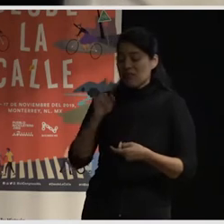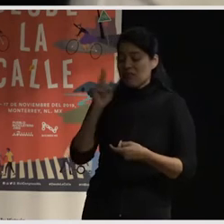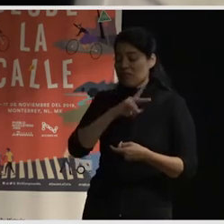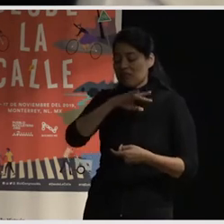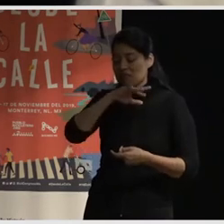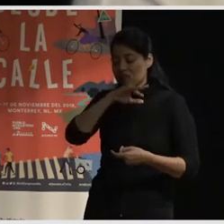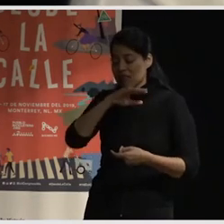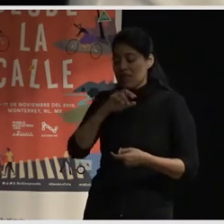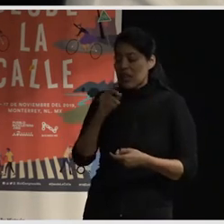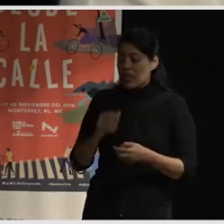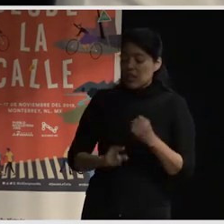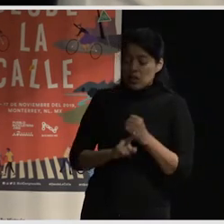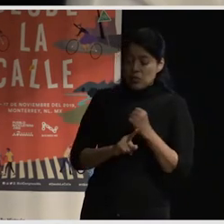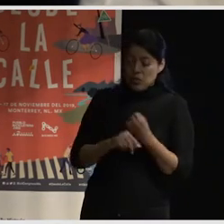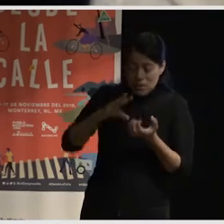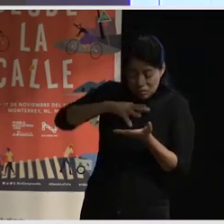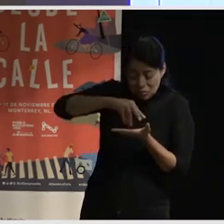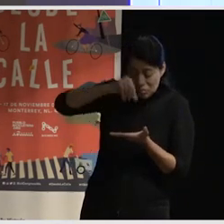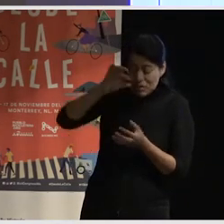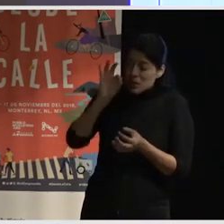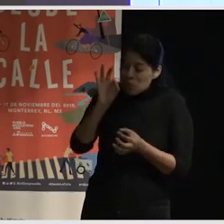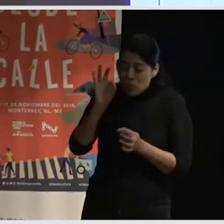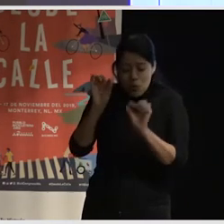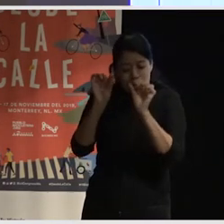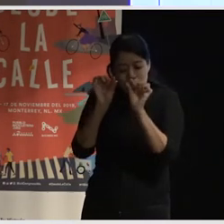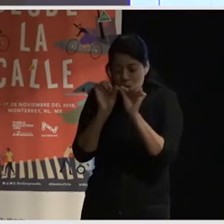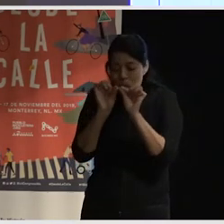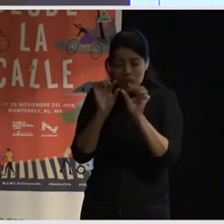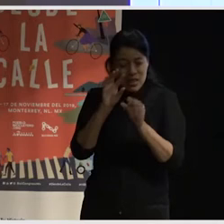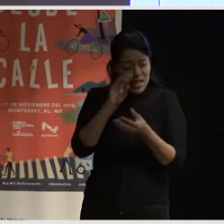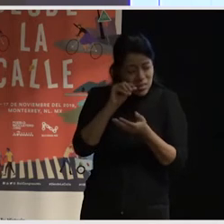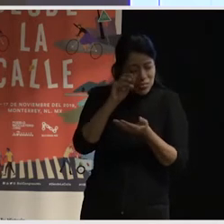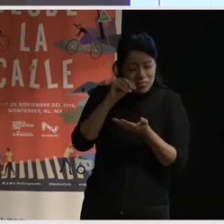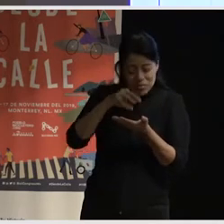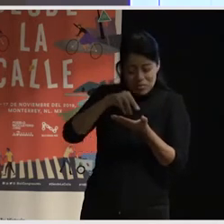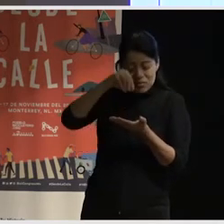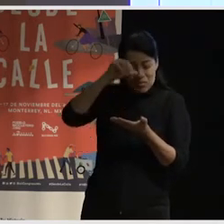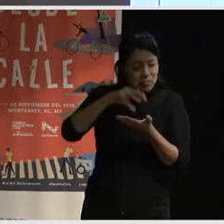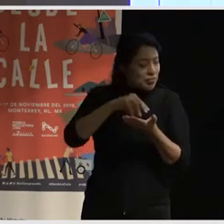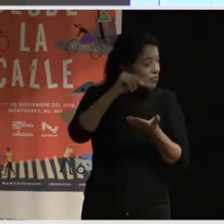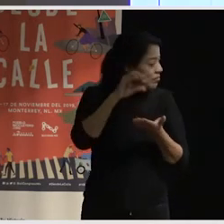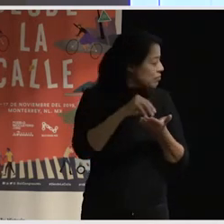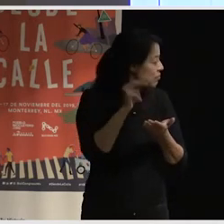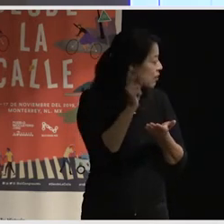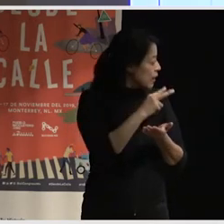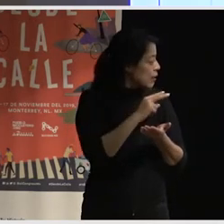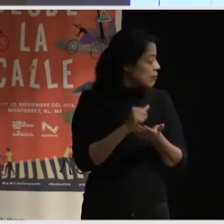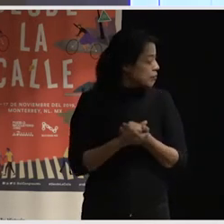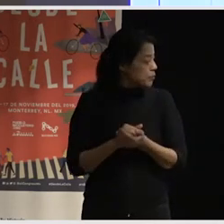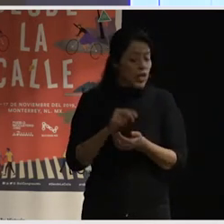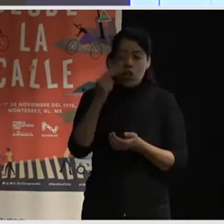problema con estas partículas es que llegan a ser tan pequeñas esta es la fracción más grande la fracción gruesa la fracción que nos platicaba